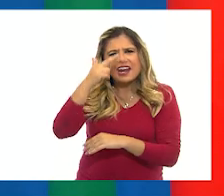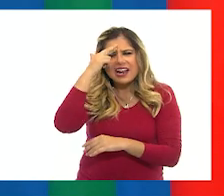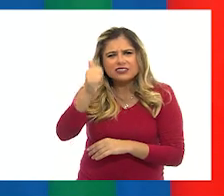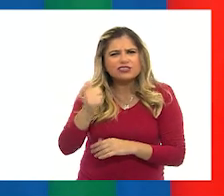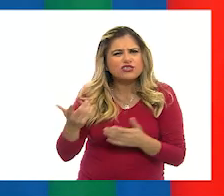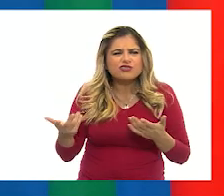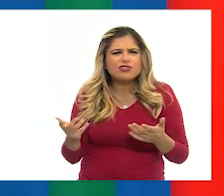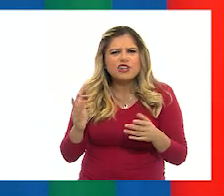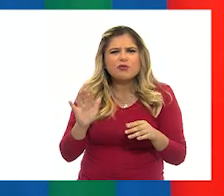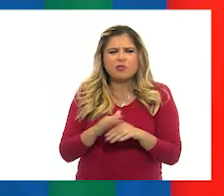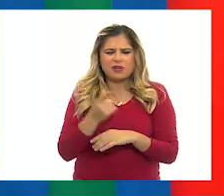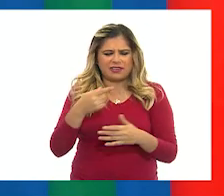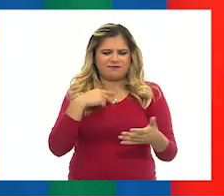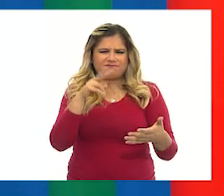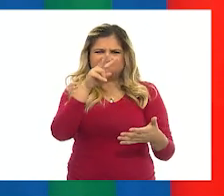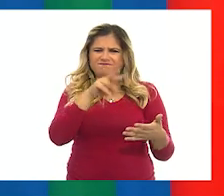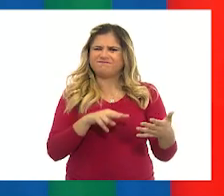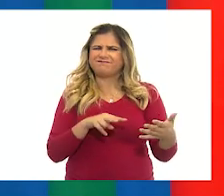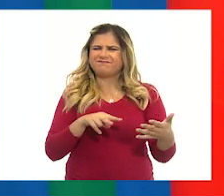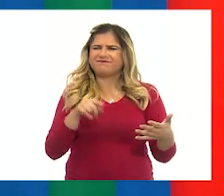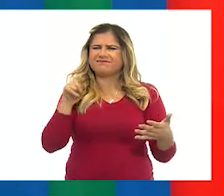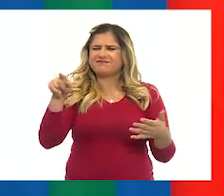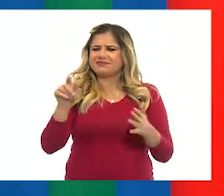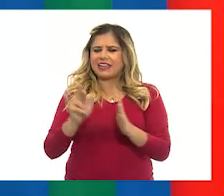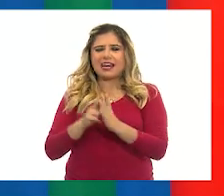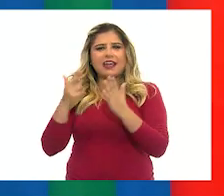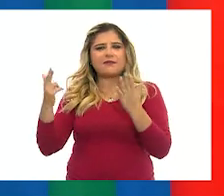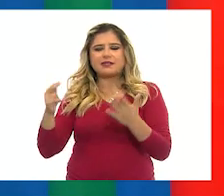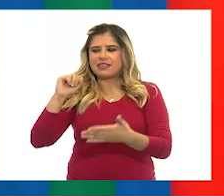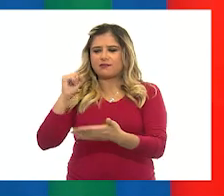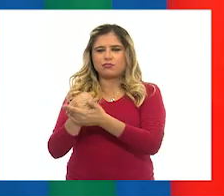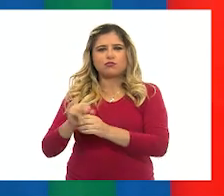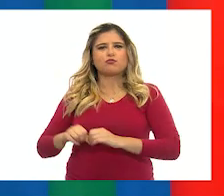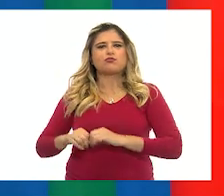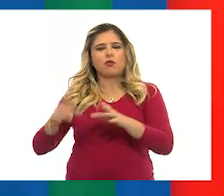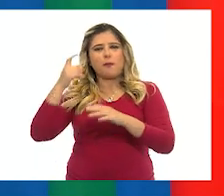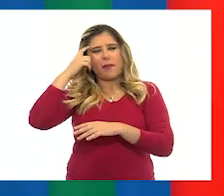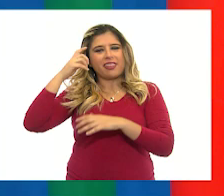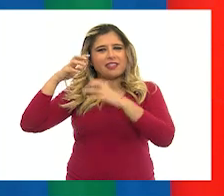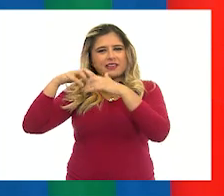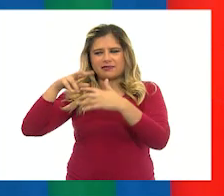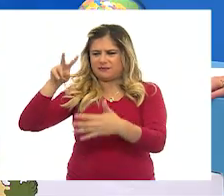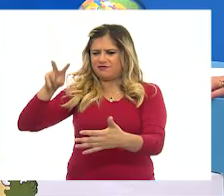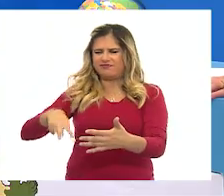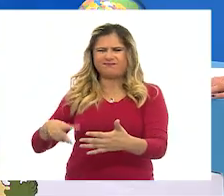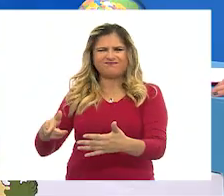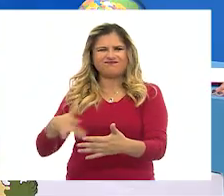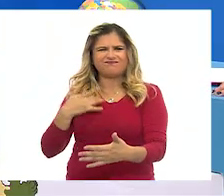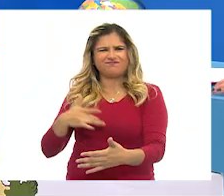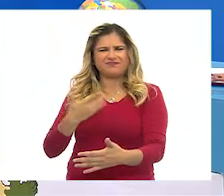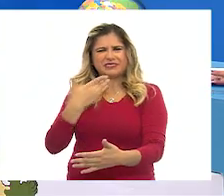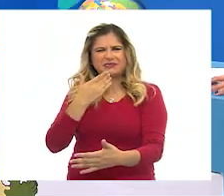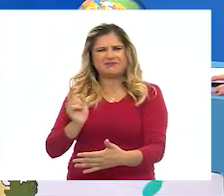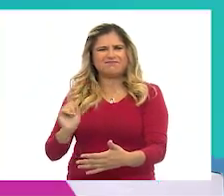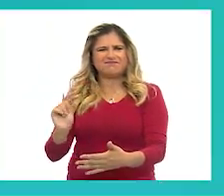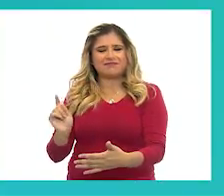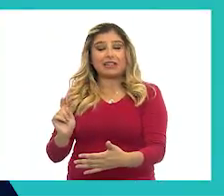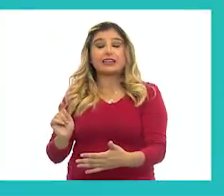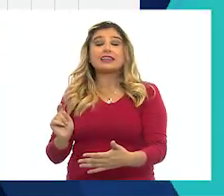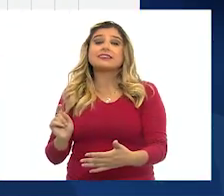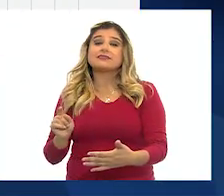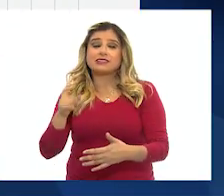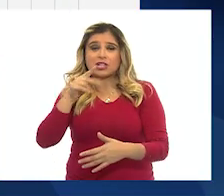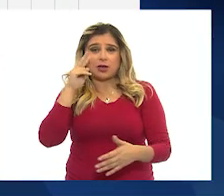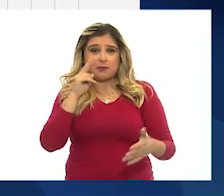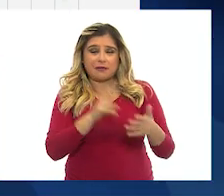por las que lo decepcionó la lectura de un artículo publicado en la revista Mente y Cerebro, ¿no es así? Sí, María. Como puedes